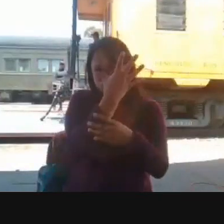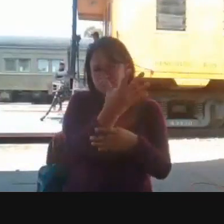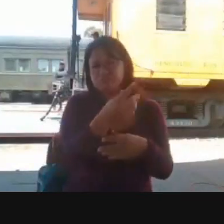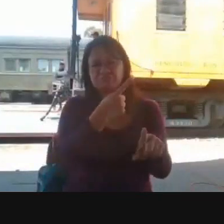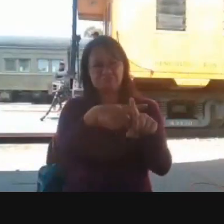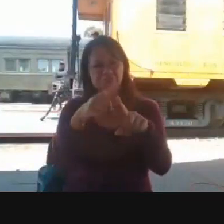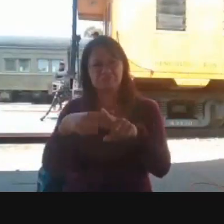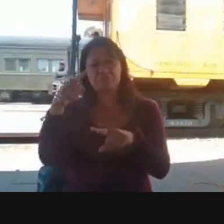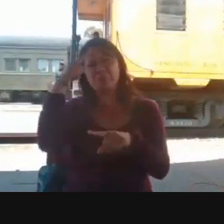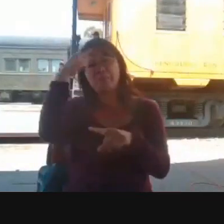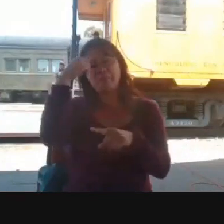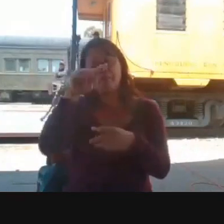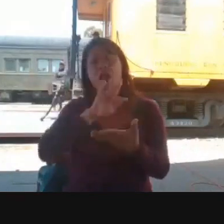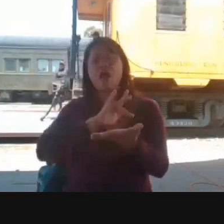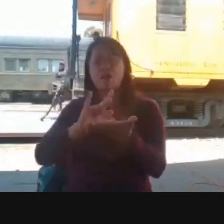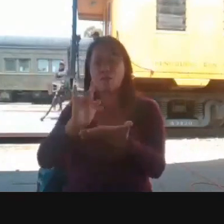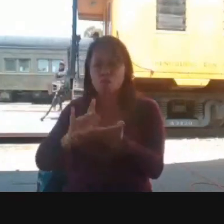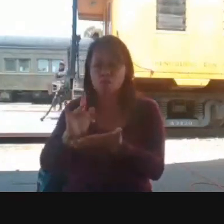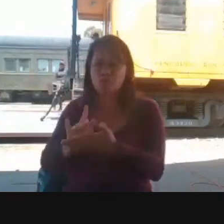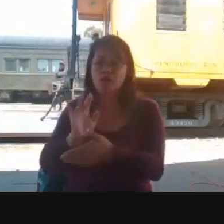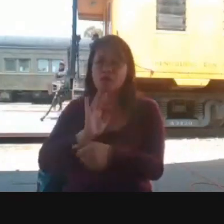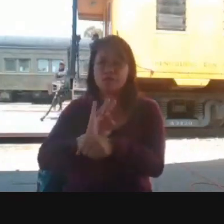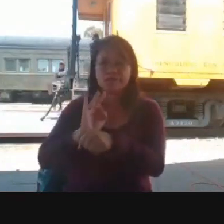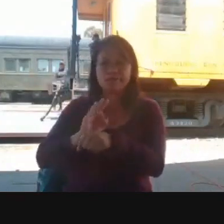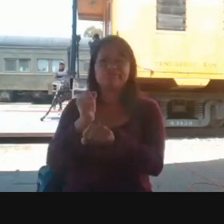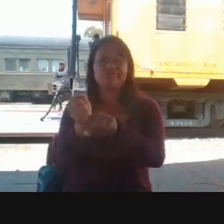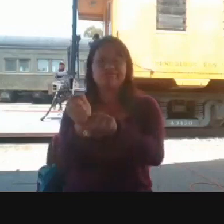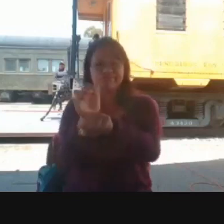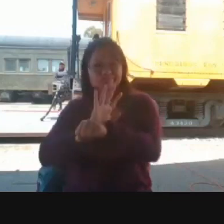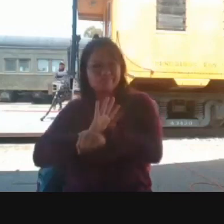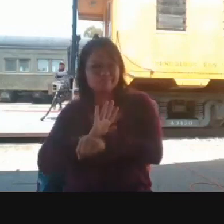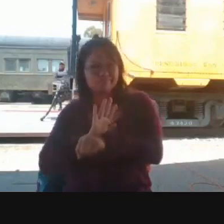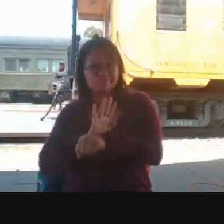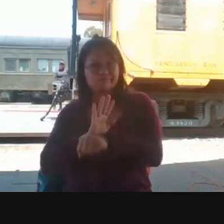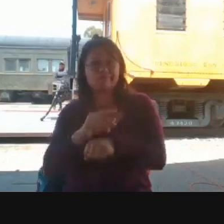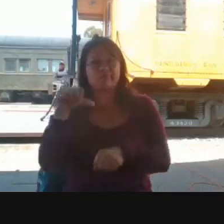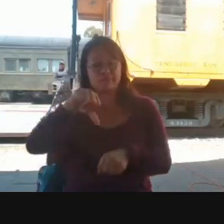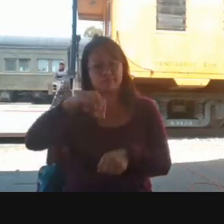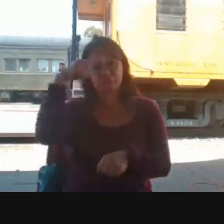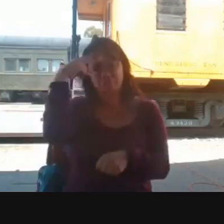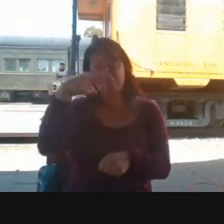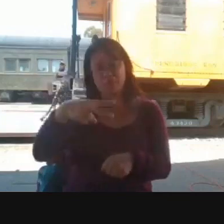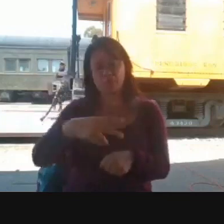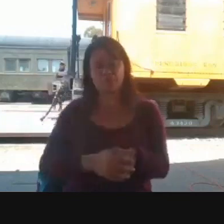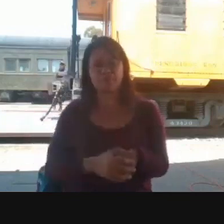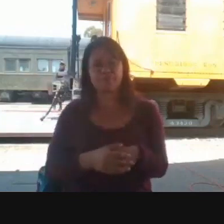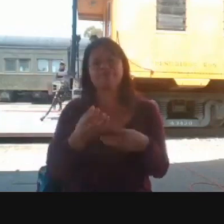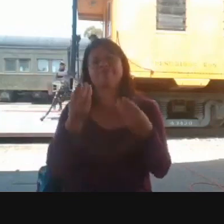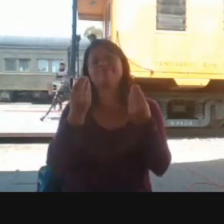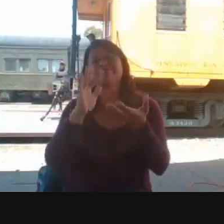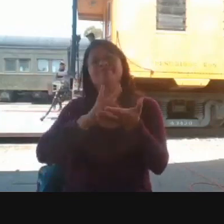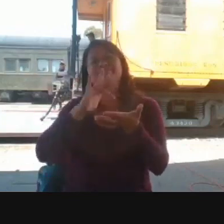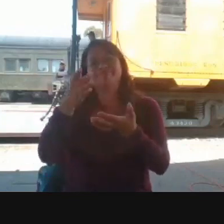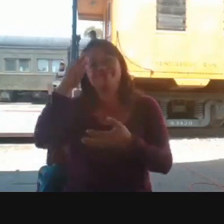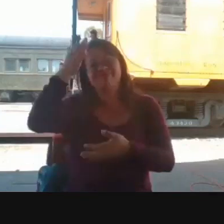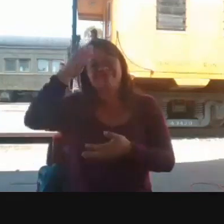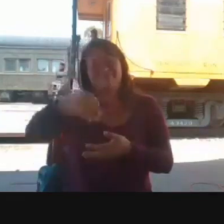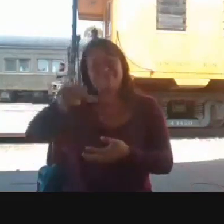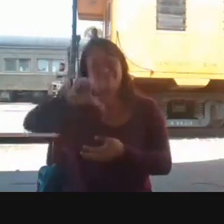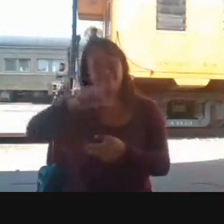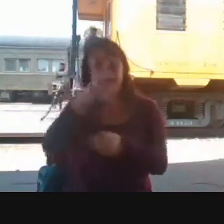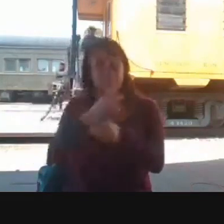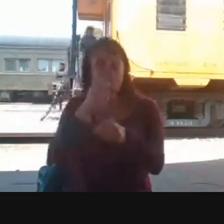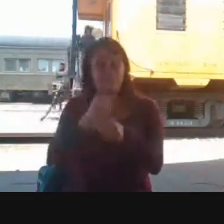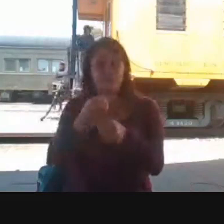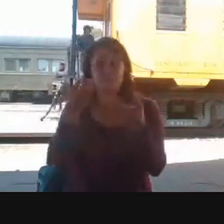a enfrentar la contingencia del COVID-19 en México. Pues doctor, muchísimas gracias por aceptar nuestra invitación y